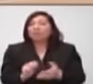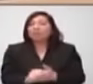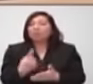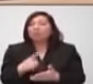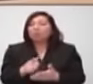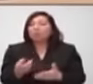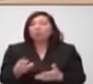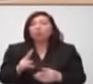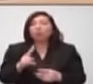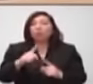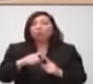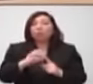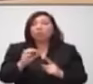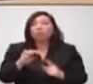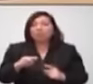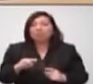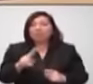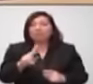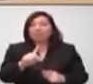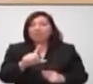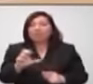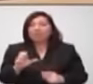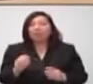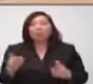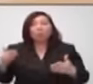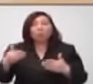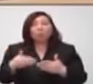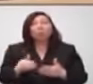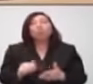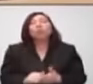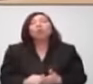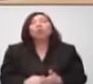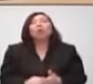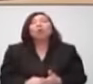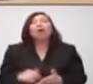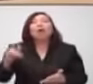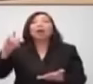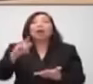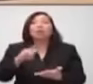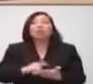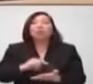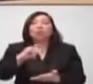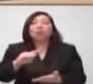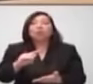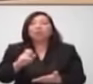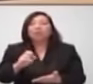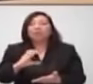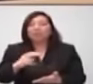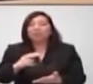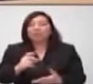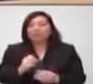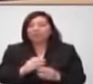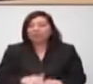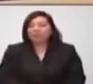por Tomás Valle con el Aeropuerto Internacional Jorge Chávez, lo cual va a permitir atender a cerca de 200.000 pasajeros al